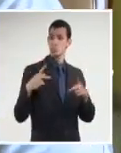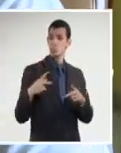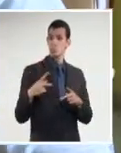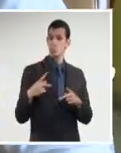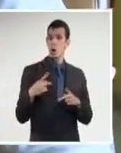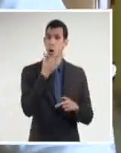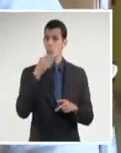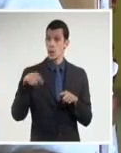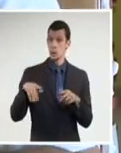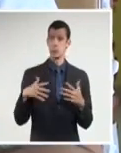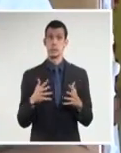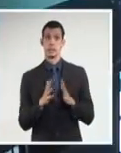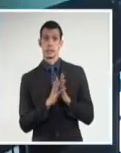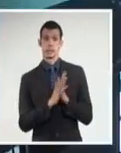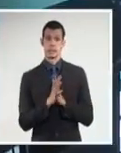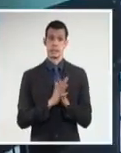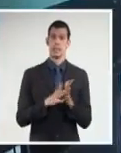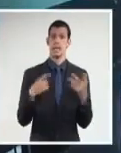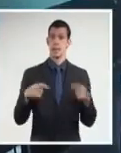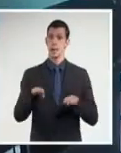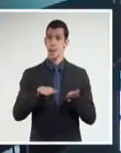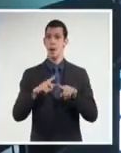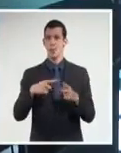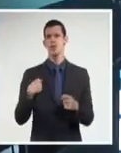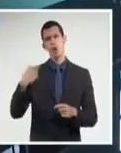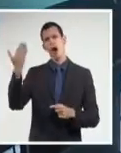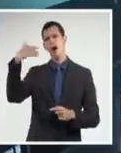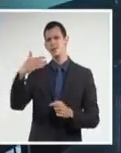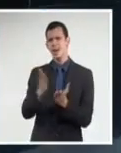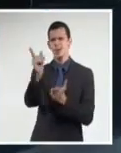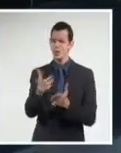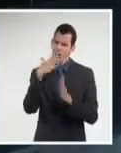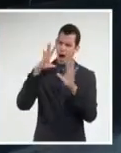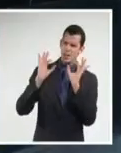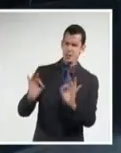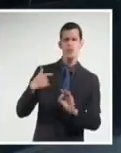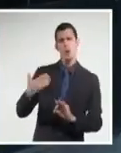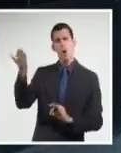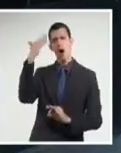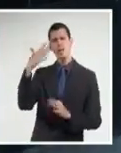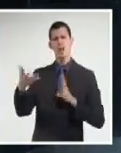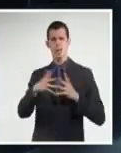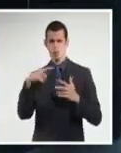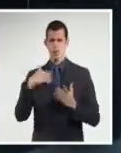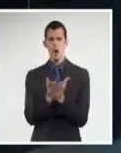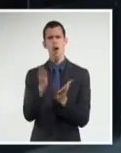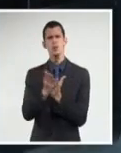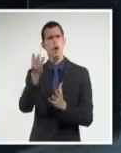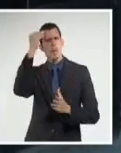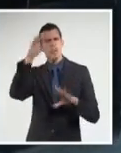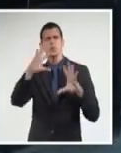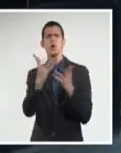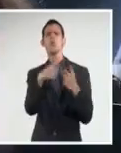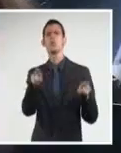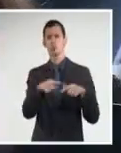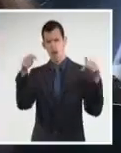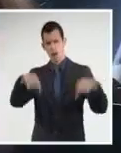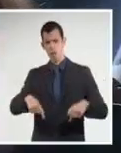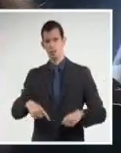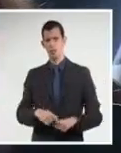caminando por estos mismos lugares en la visita de amadeo roldán del pianista y compositor ganador de dos grammy latinos y de la